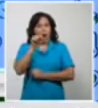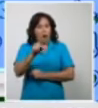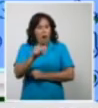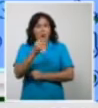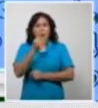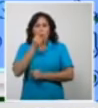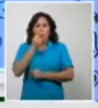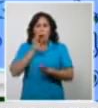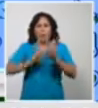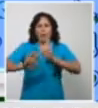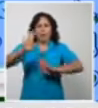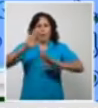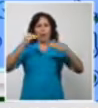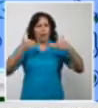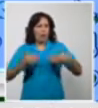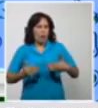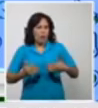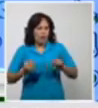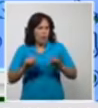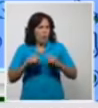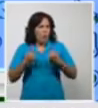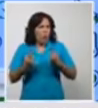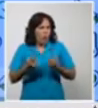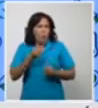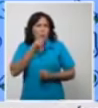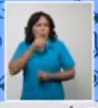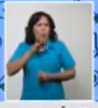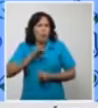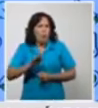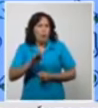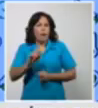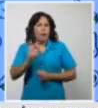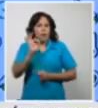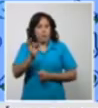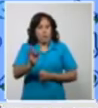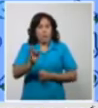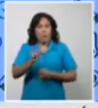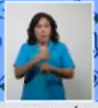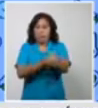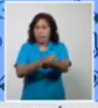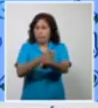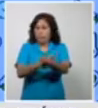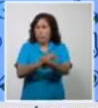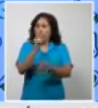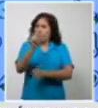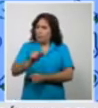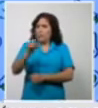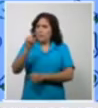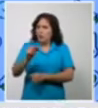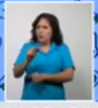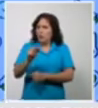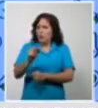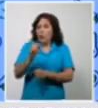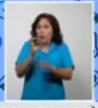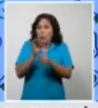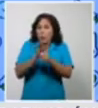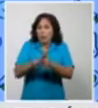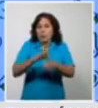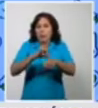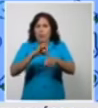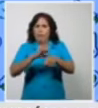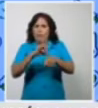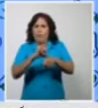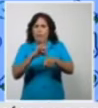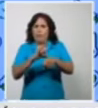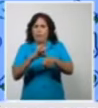al SARS-CoV-2, ¿cómo es posible detectar mediante ella a pacientes que estén en los estadios iniciales de la enfermedad